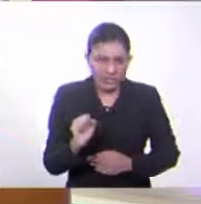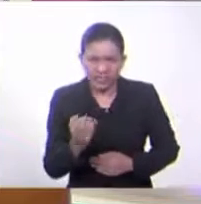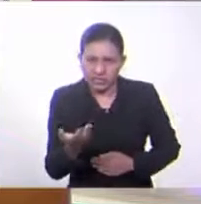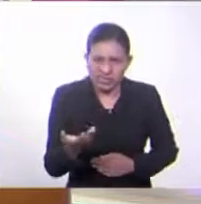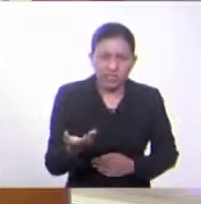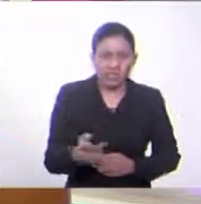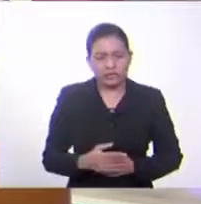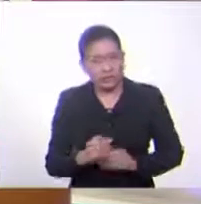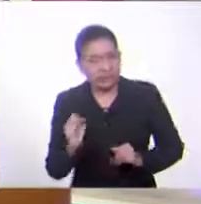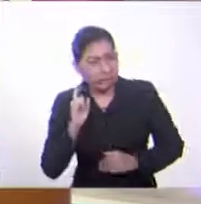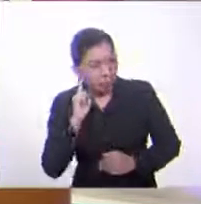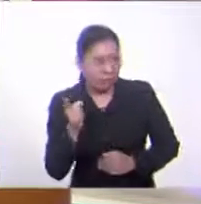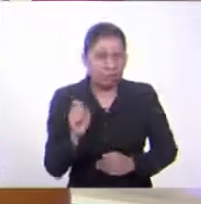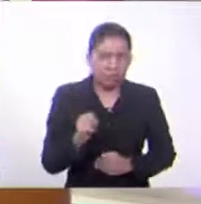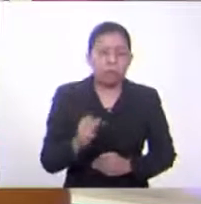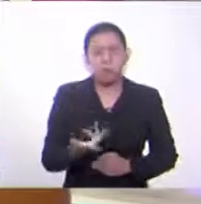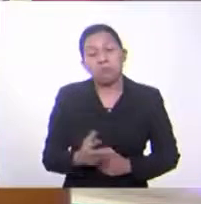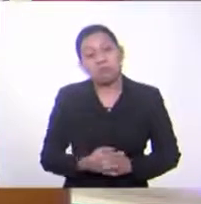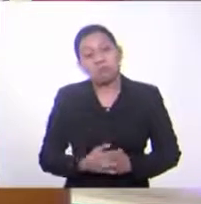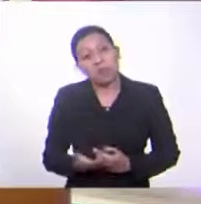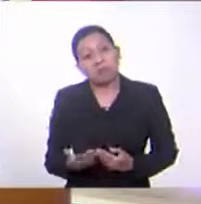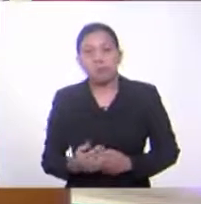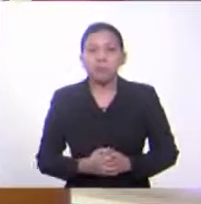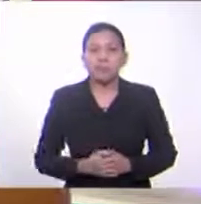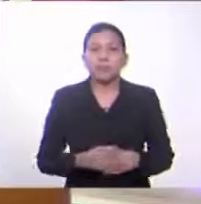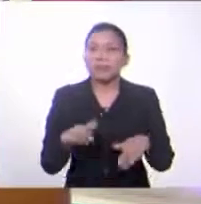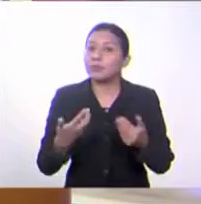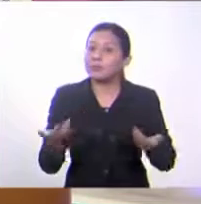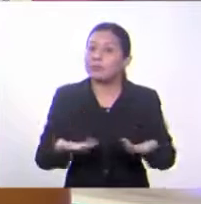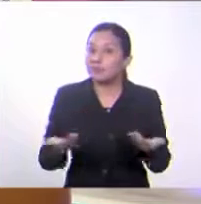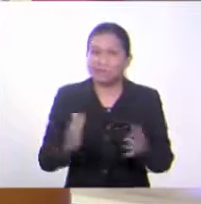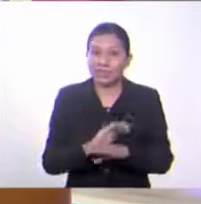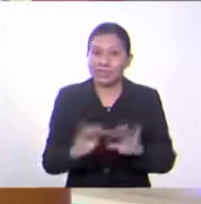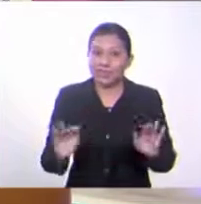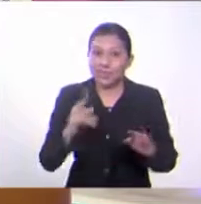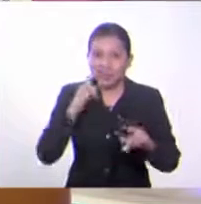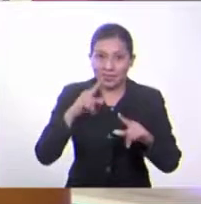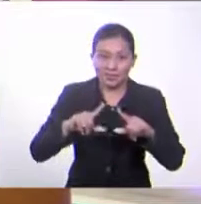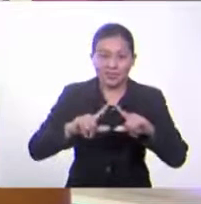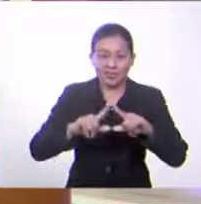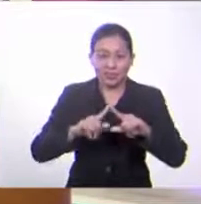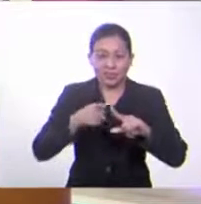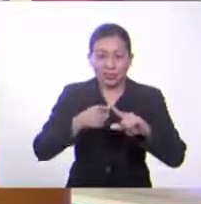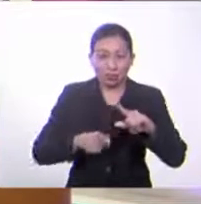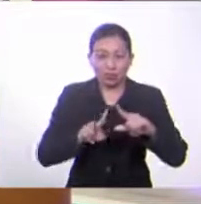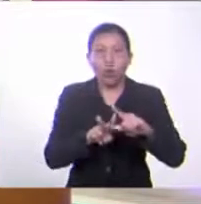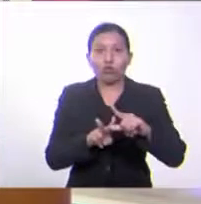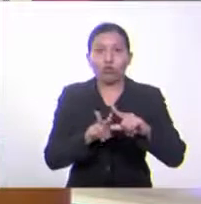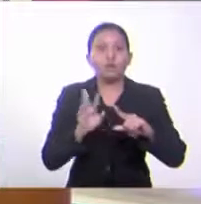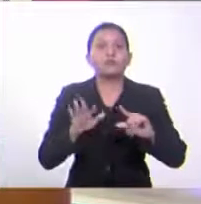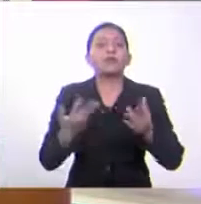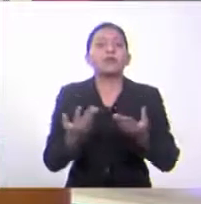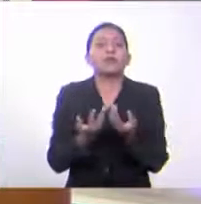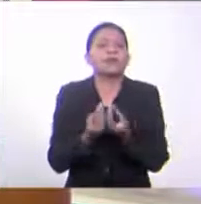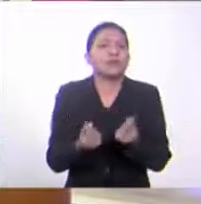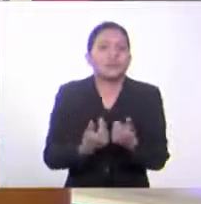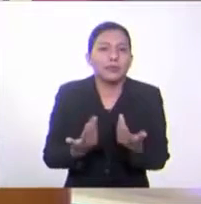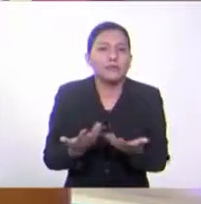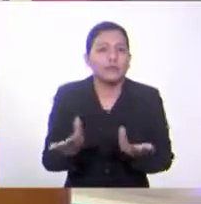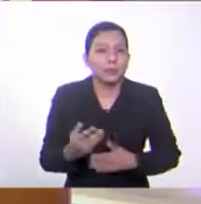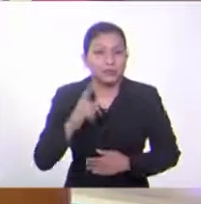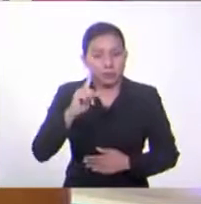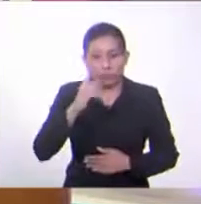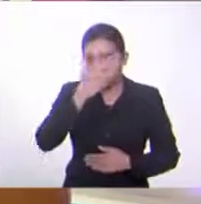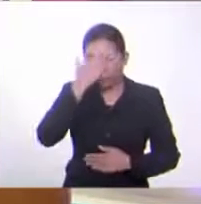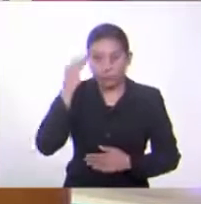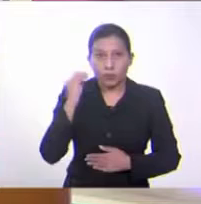bien, sí. Muy bien. ¿Qué hacemos ahora con esos dos triángulos que se nos han formado? ¿Cómo nos van a servir para? Recuerda,